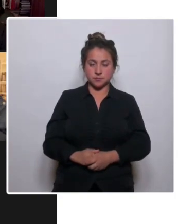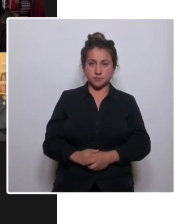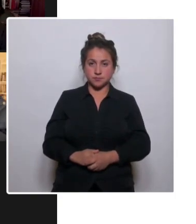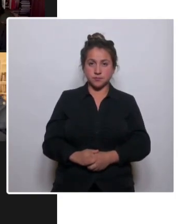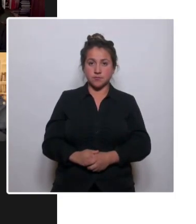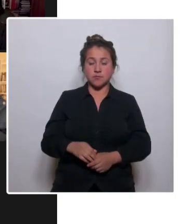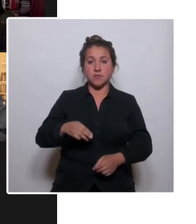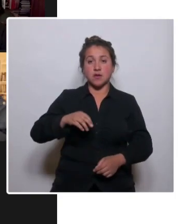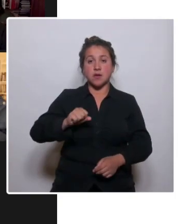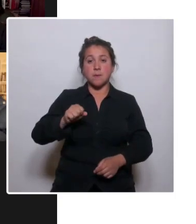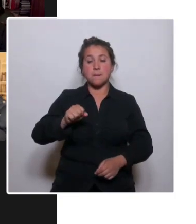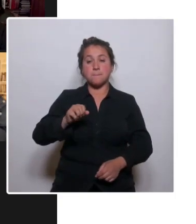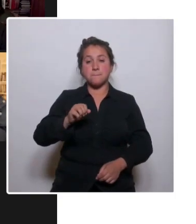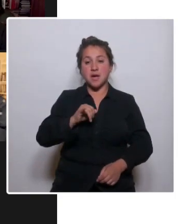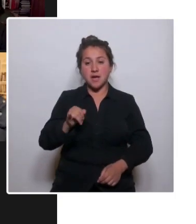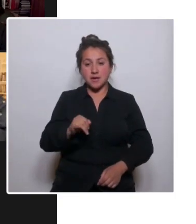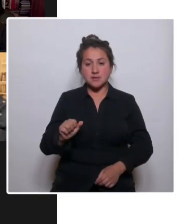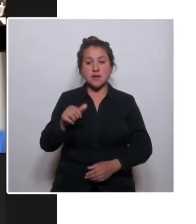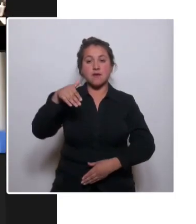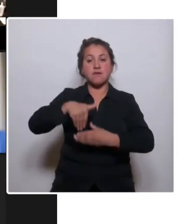Señor De La Maza, ¿cómo vota?